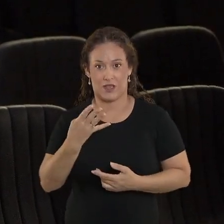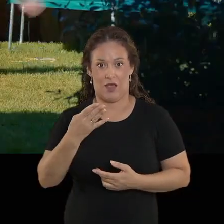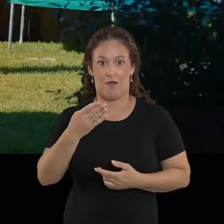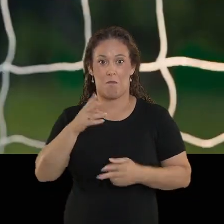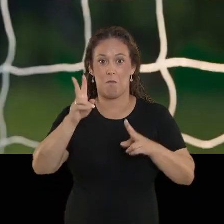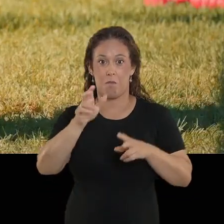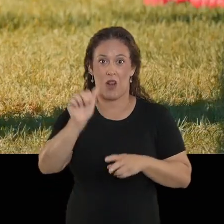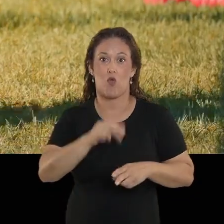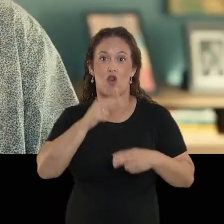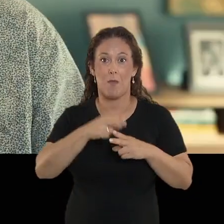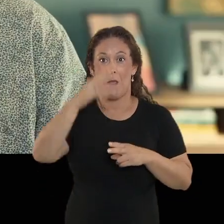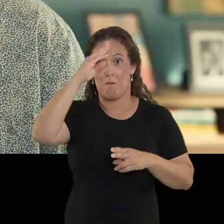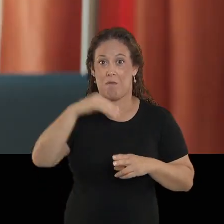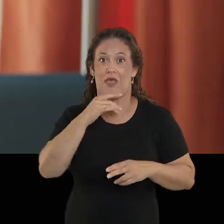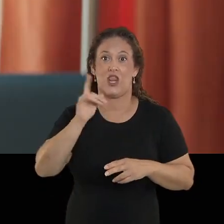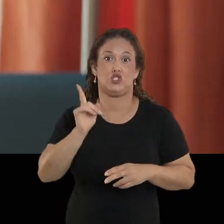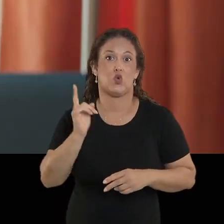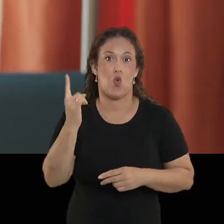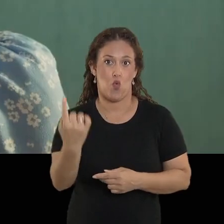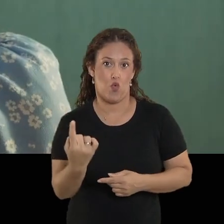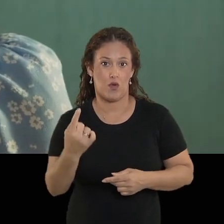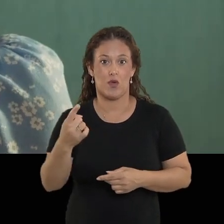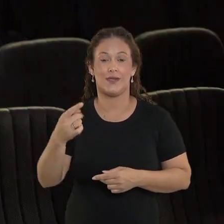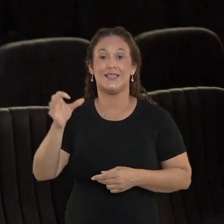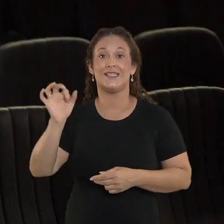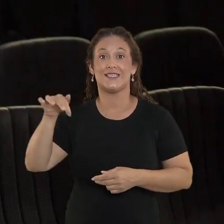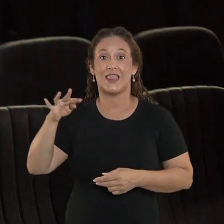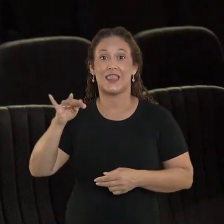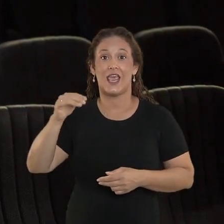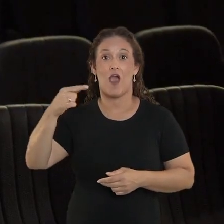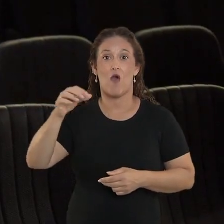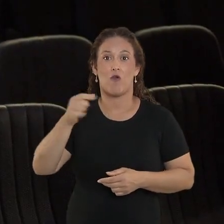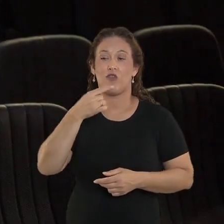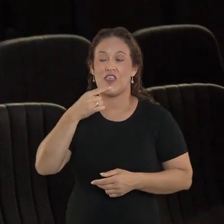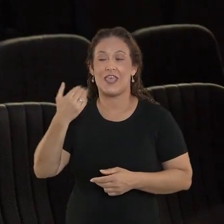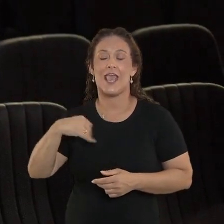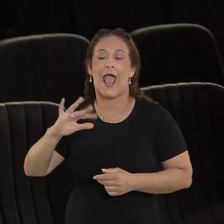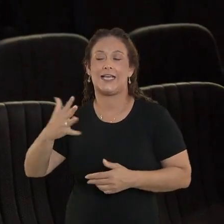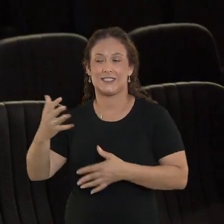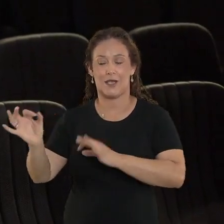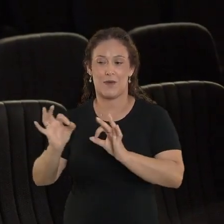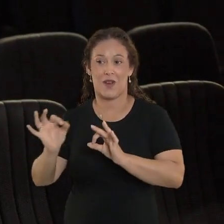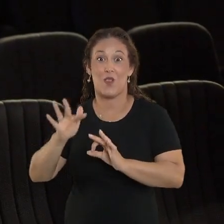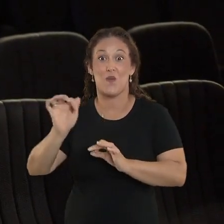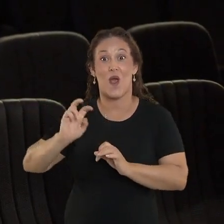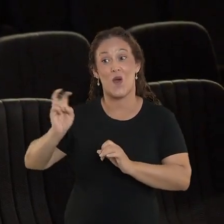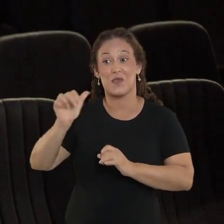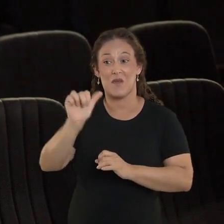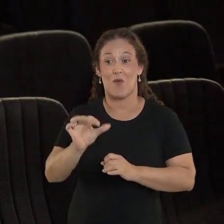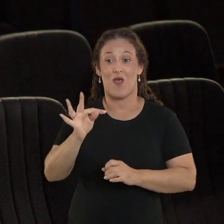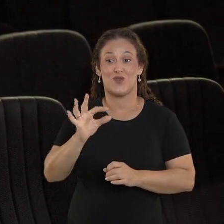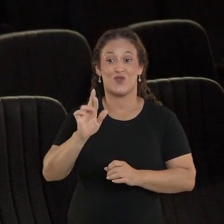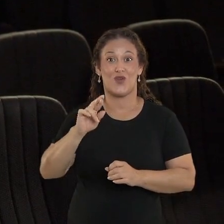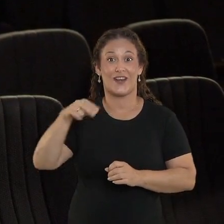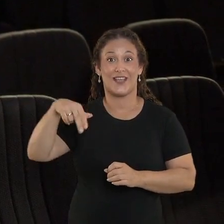no hay más que uno, que ya Santiago Segura ha dicho que seguramente va a haber una quinta. Sabemos que ya está preparando una nueva entrega de